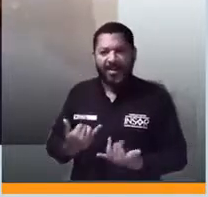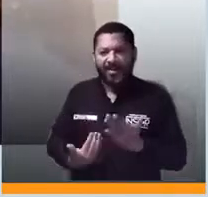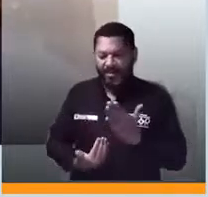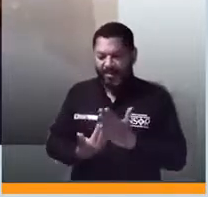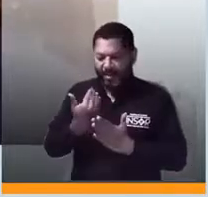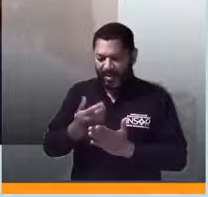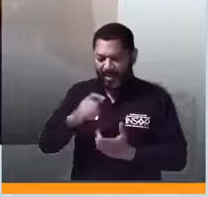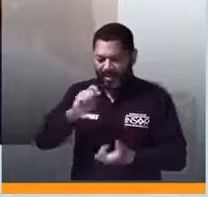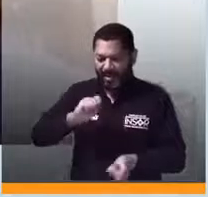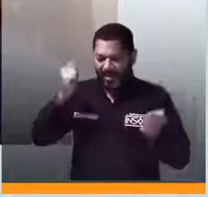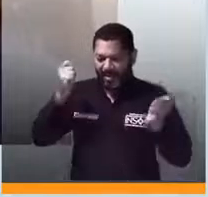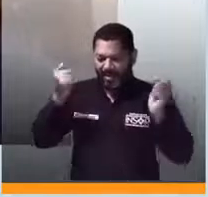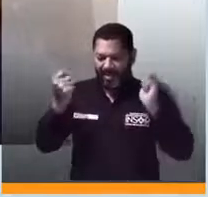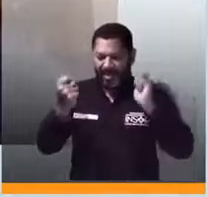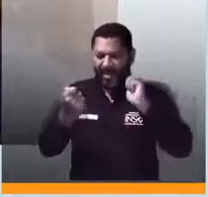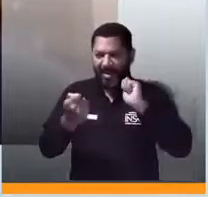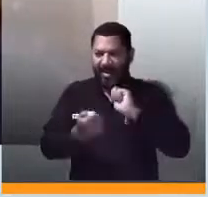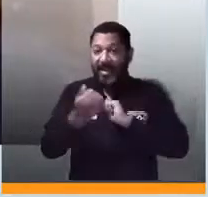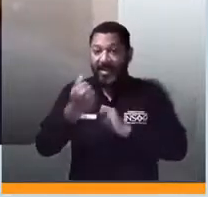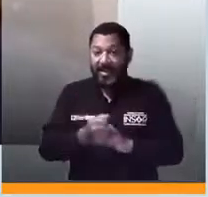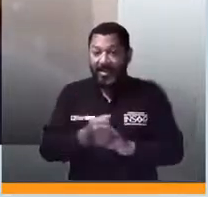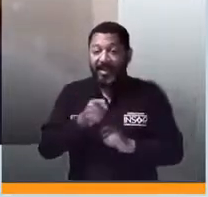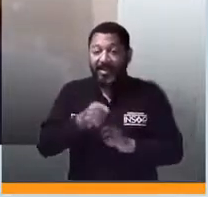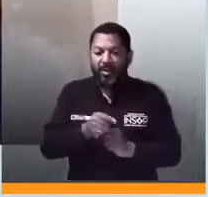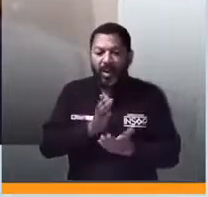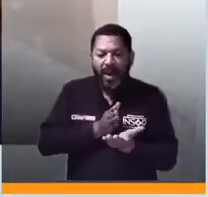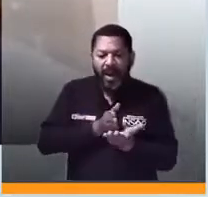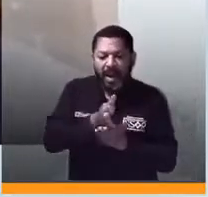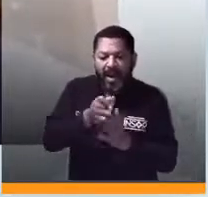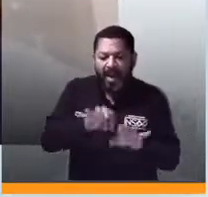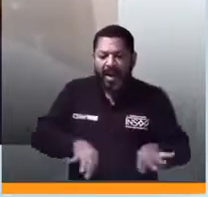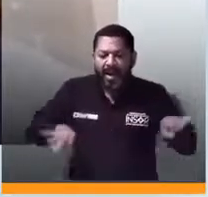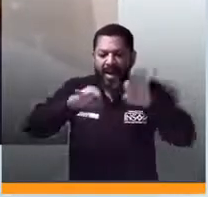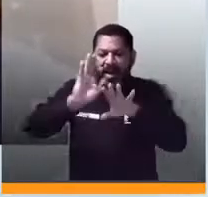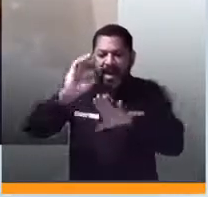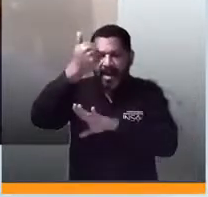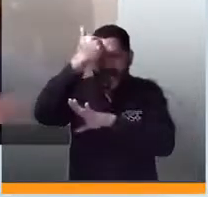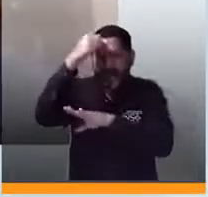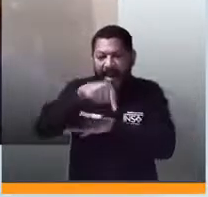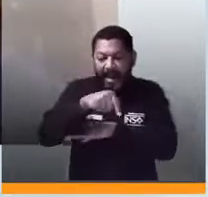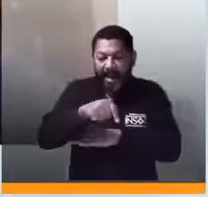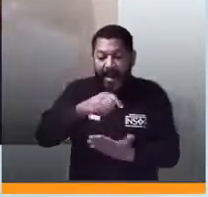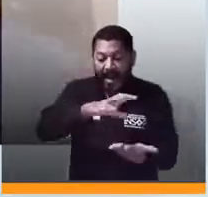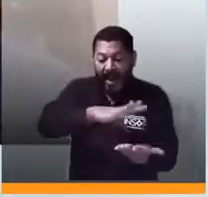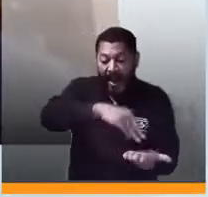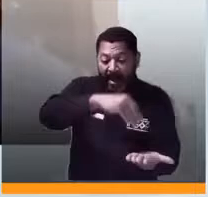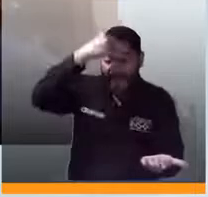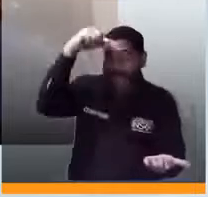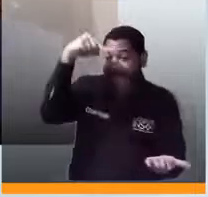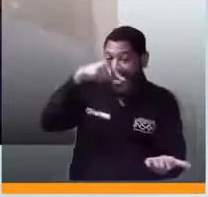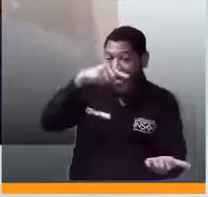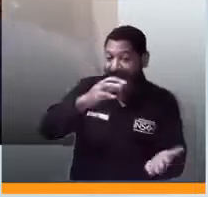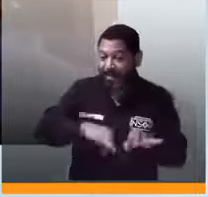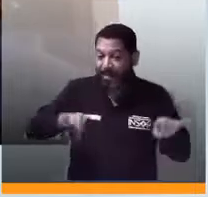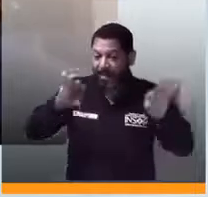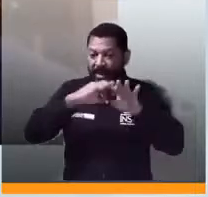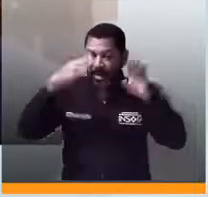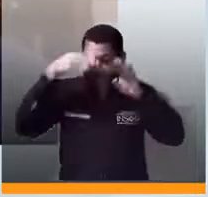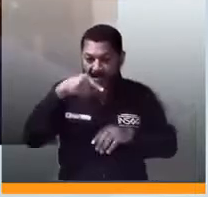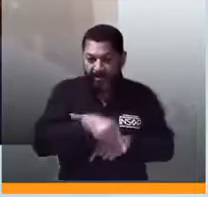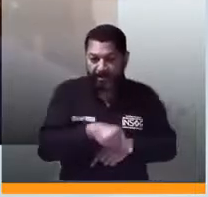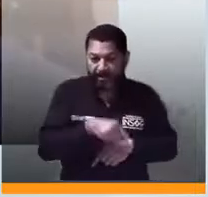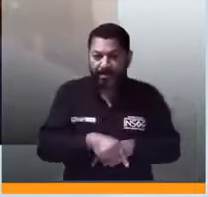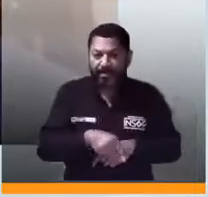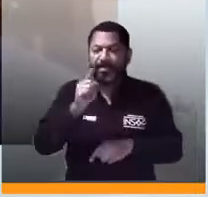itinerario 2030, donde el eje transversal es precisamente el aprendizaje, pues nos llevó también a cambiar la